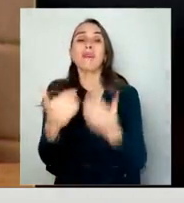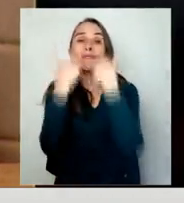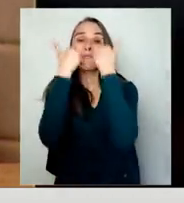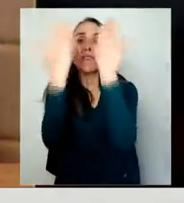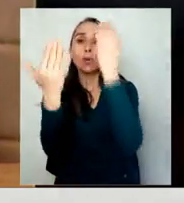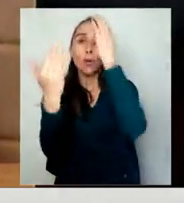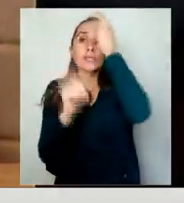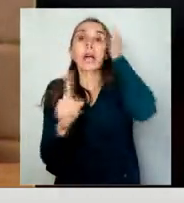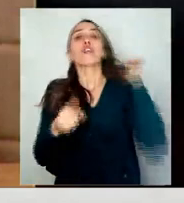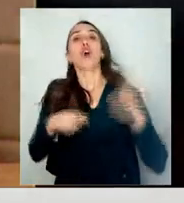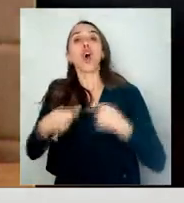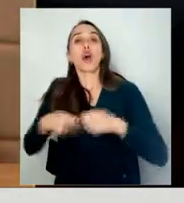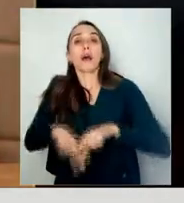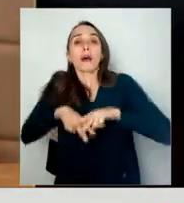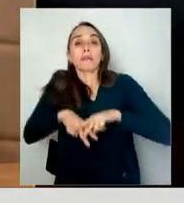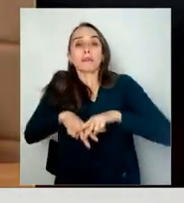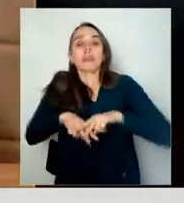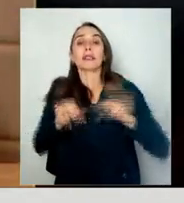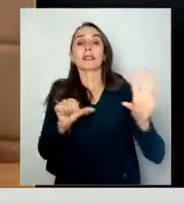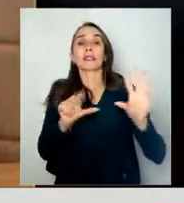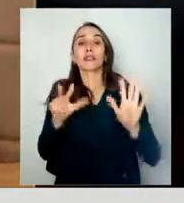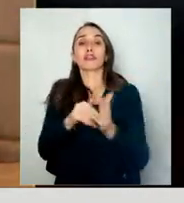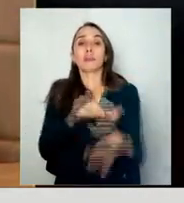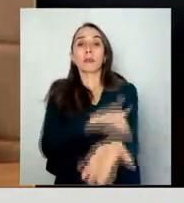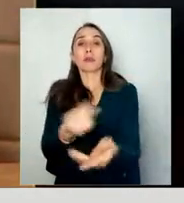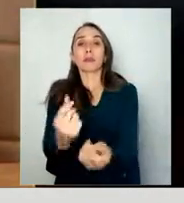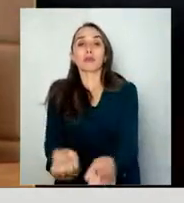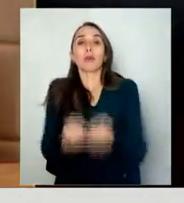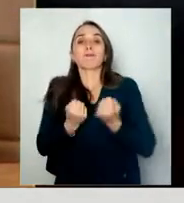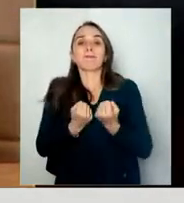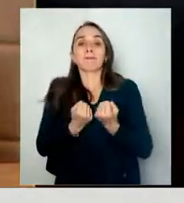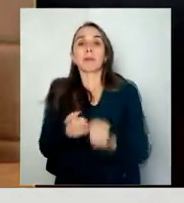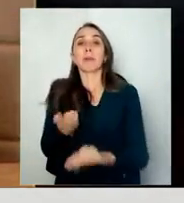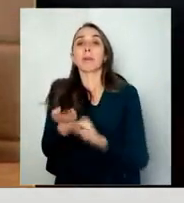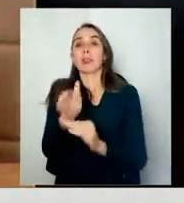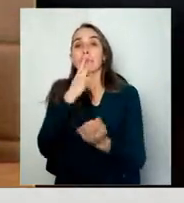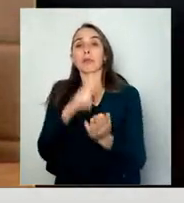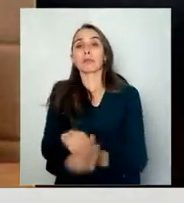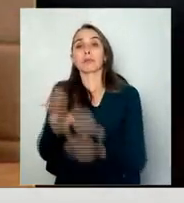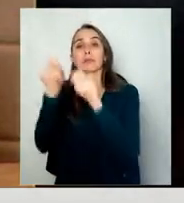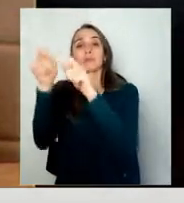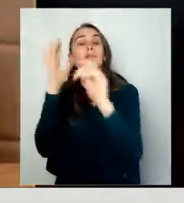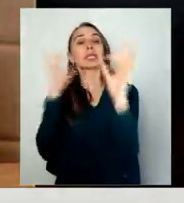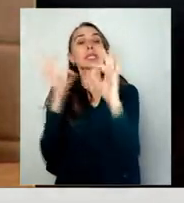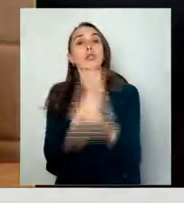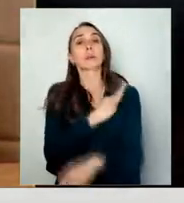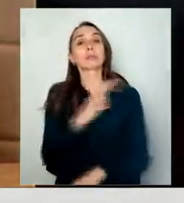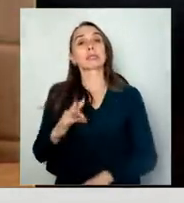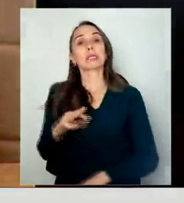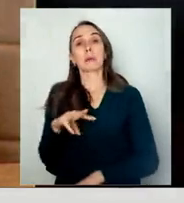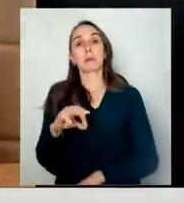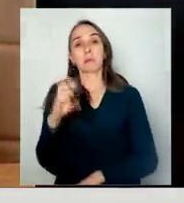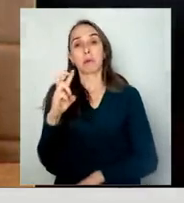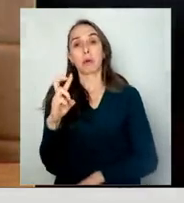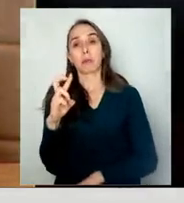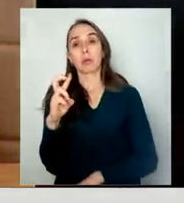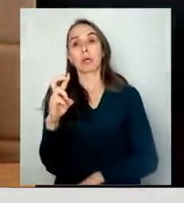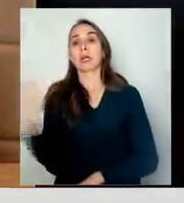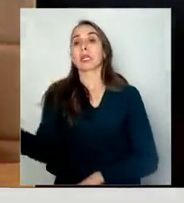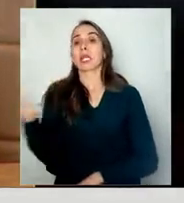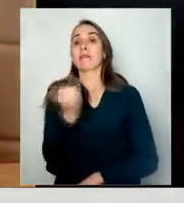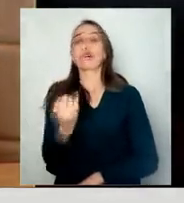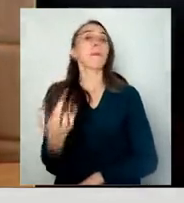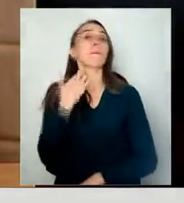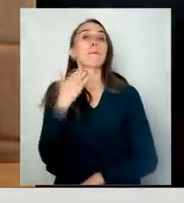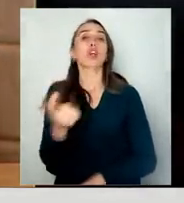ejecutando sesenta y ocho mil millones de pesos por eso pido que se oficie a la señora ministra también de obra pública para que dé cuenta Por qué no